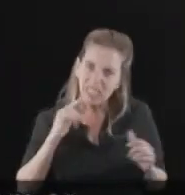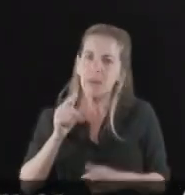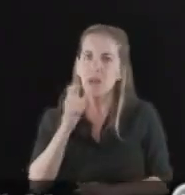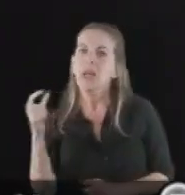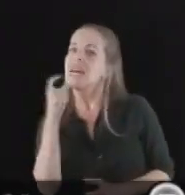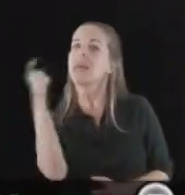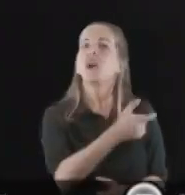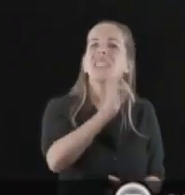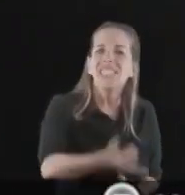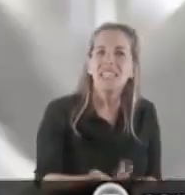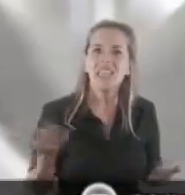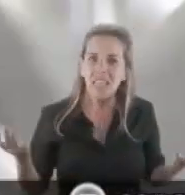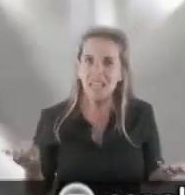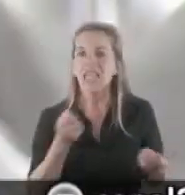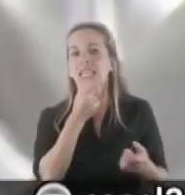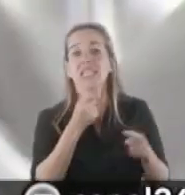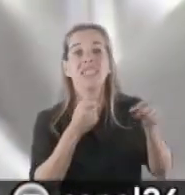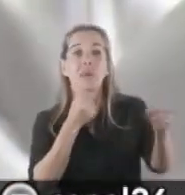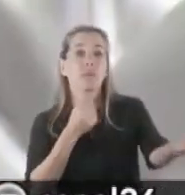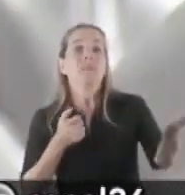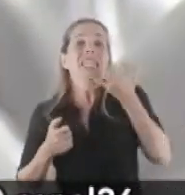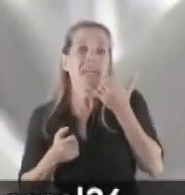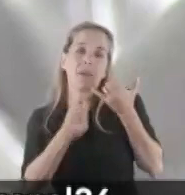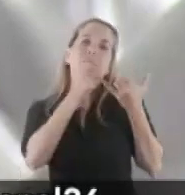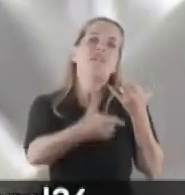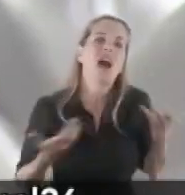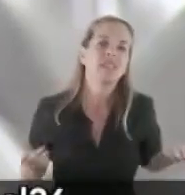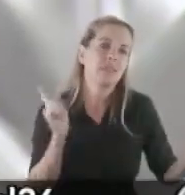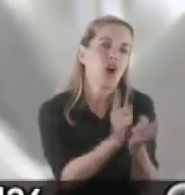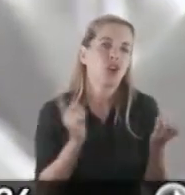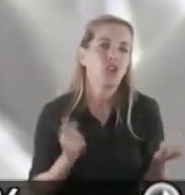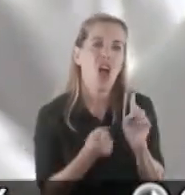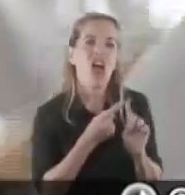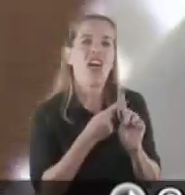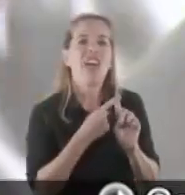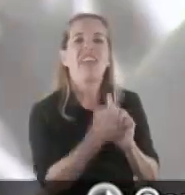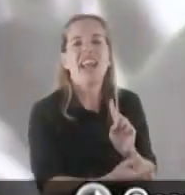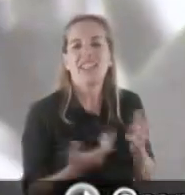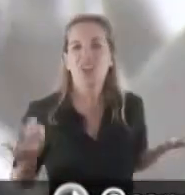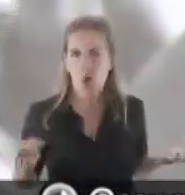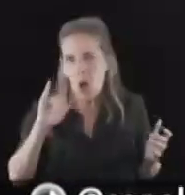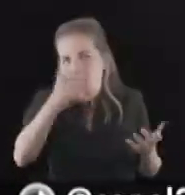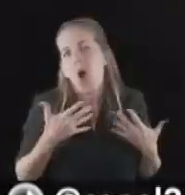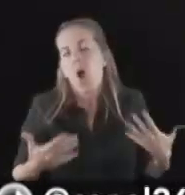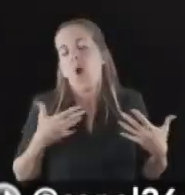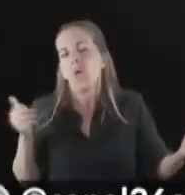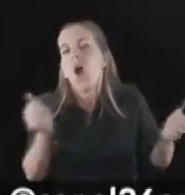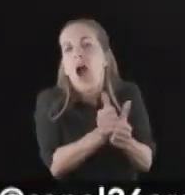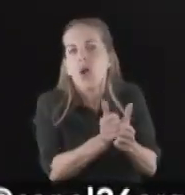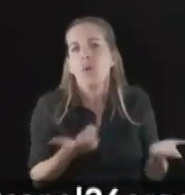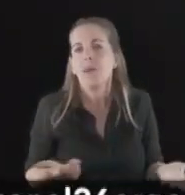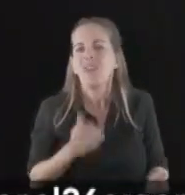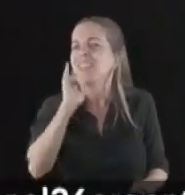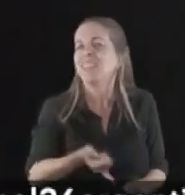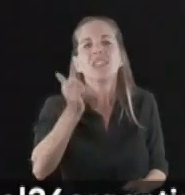estoy. Si me llamaba por teléfono lo hacíamos más fácil. Yo estoy, ¿cómo no lo voy a acompañar? Es un imperativo moral